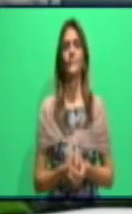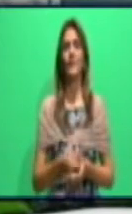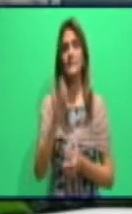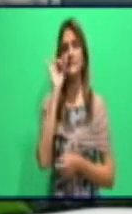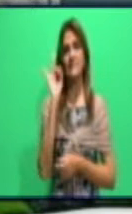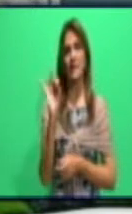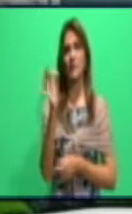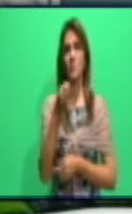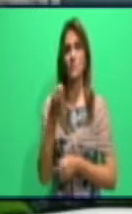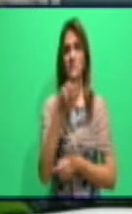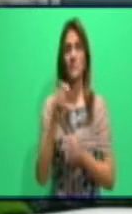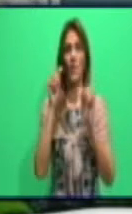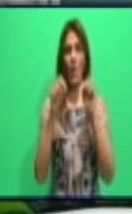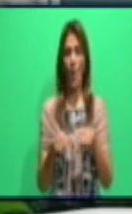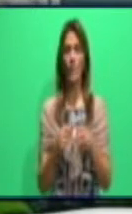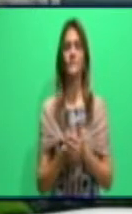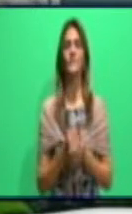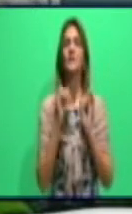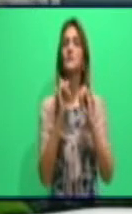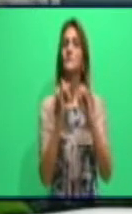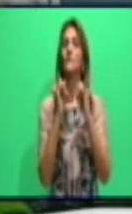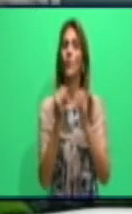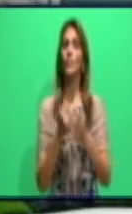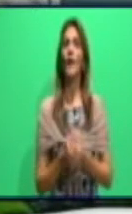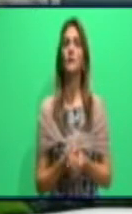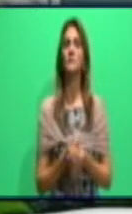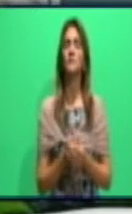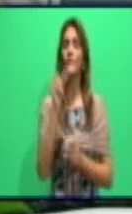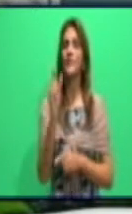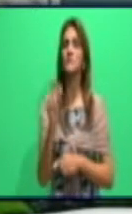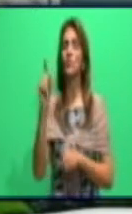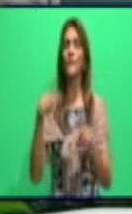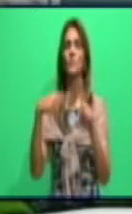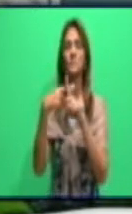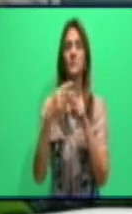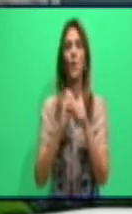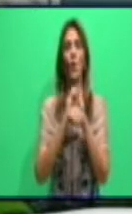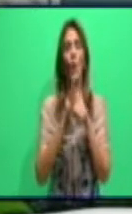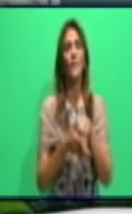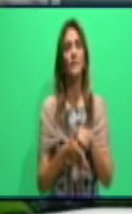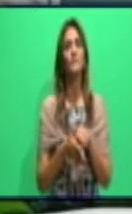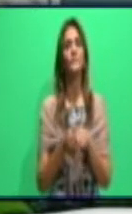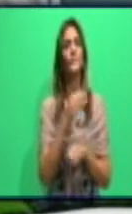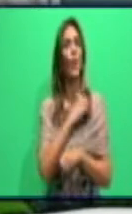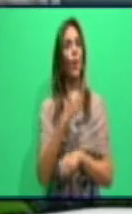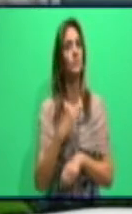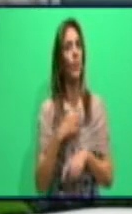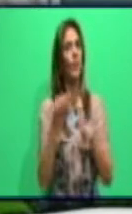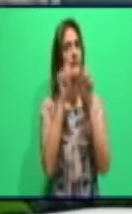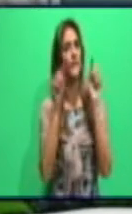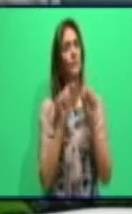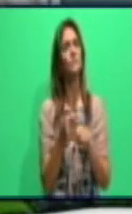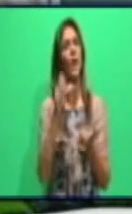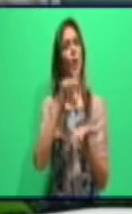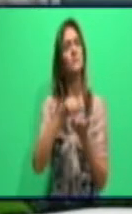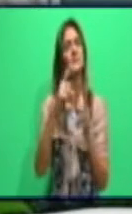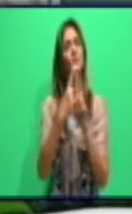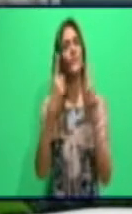reportan casos positivos al nuevo coronavirus en la provincia, doctora. Los centros de aislamiento, que ya ronda la